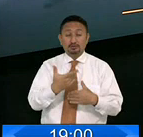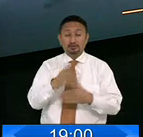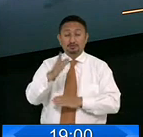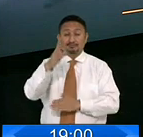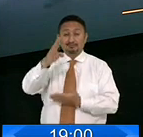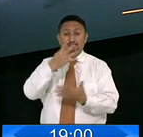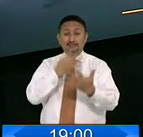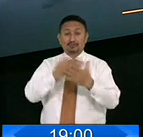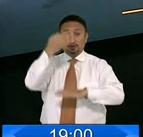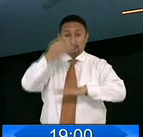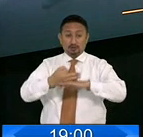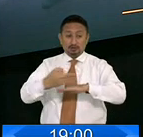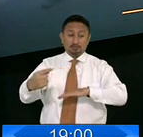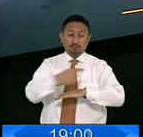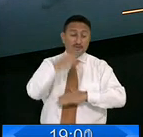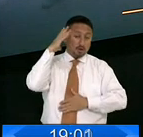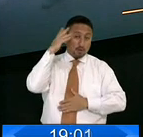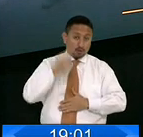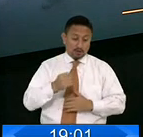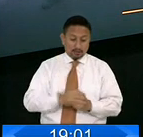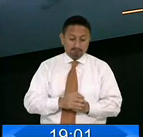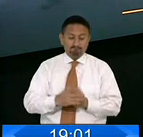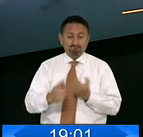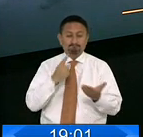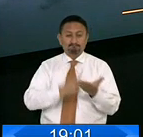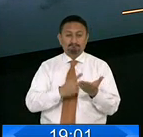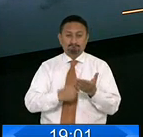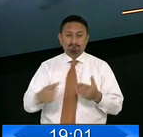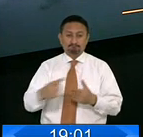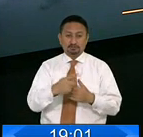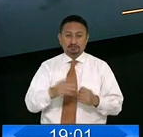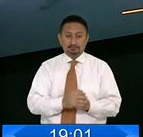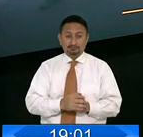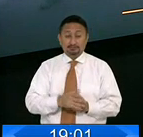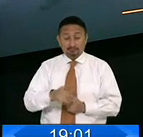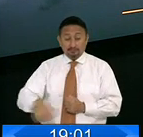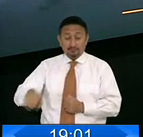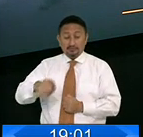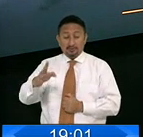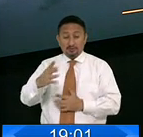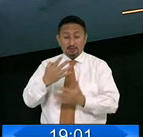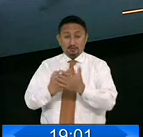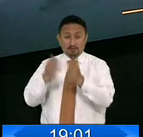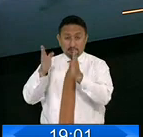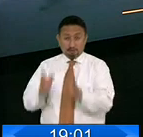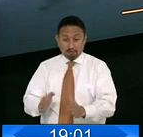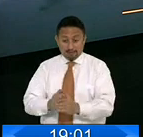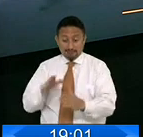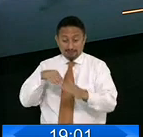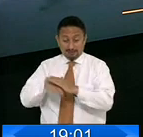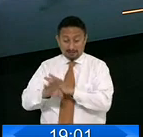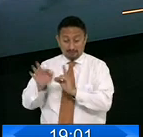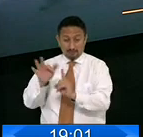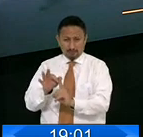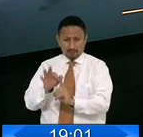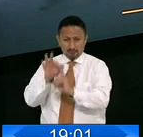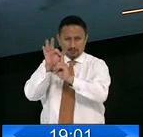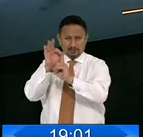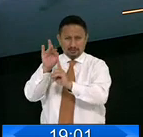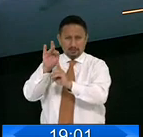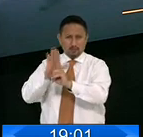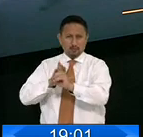cotopaxi y la del tour y analistas hablan sobre los privilegios de los privados de libertad al interior de los centros